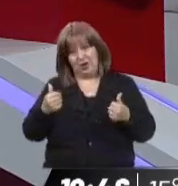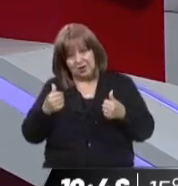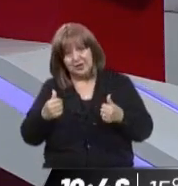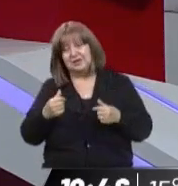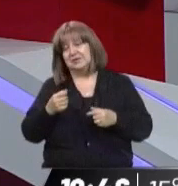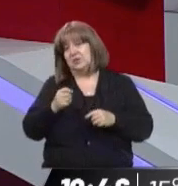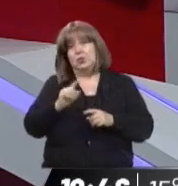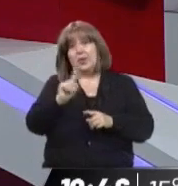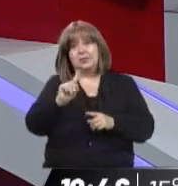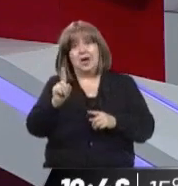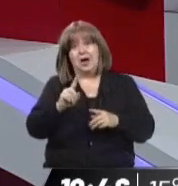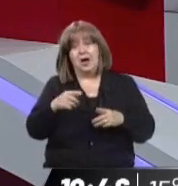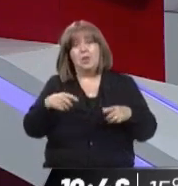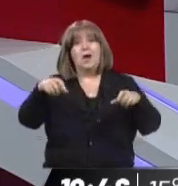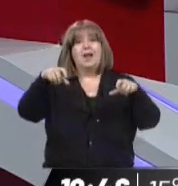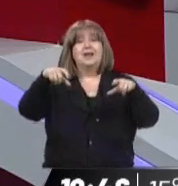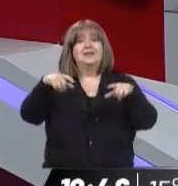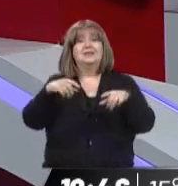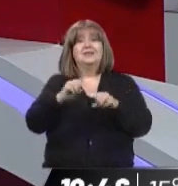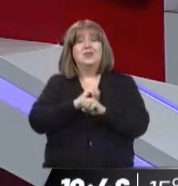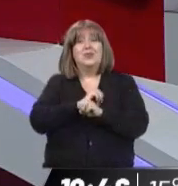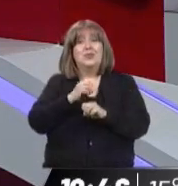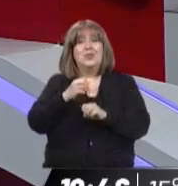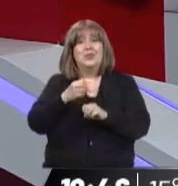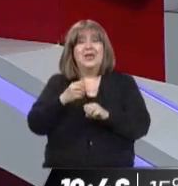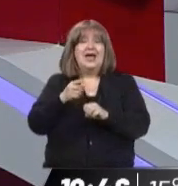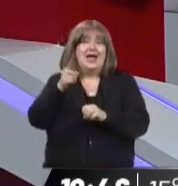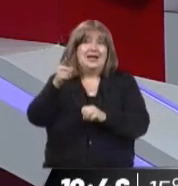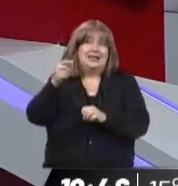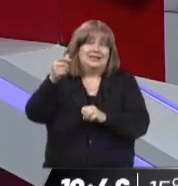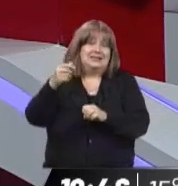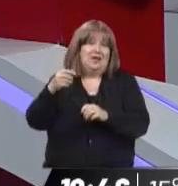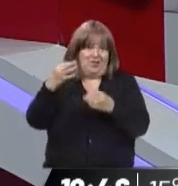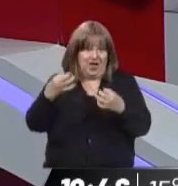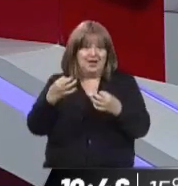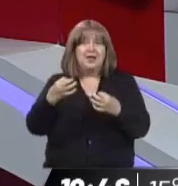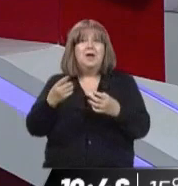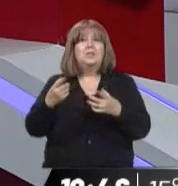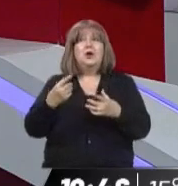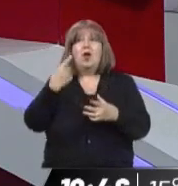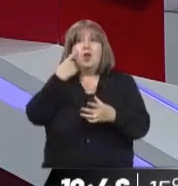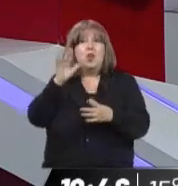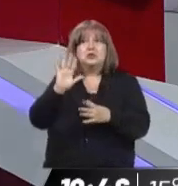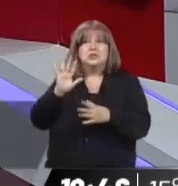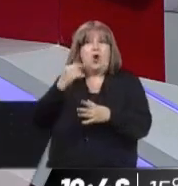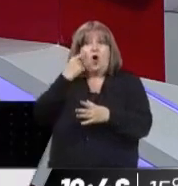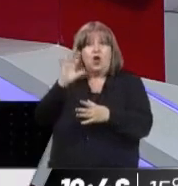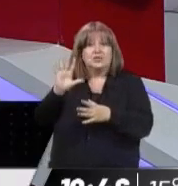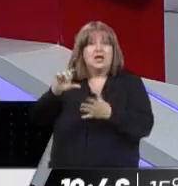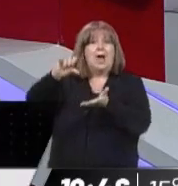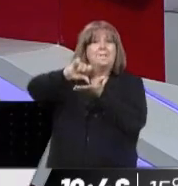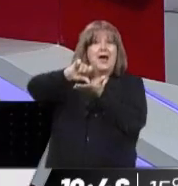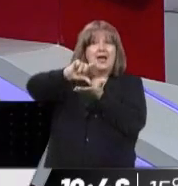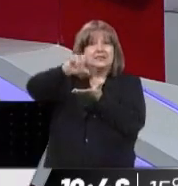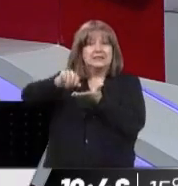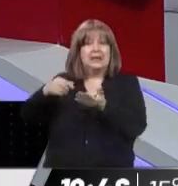claro, no está bien. Esto no está bien igual lo, claro, que hizo, claro, Kenneth. Parece, pero le salió bien, porque a veces es verdad, vos estás en un país distinto que no sabes cómo puede reaccionar. Aparte porque no